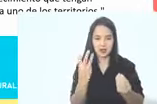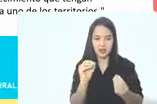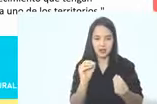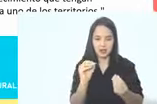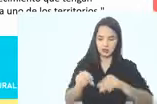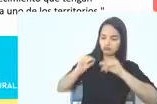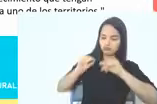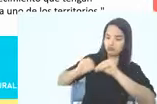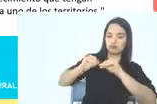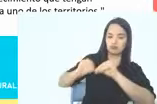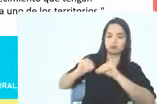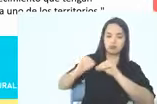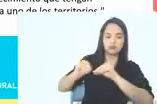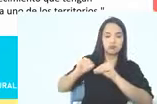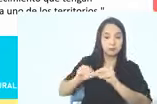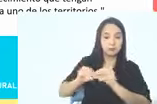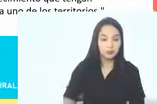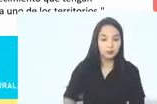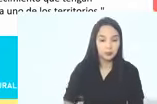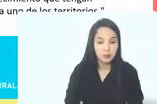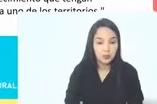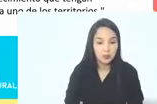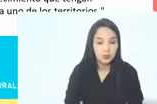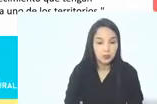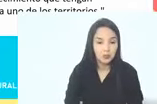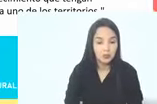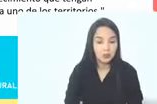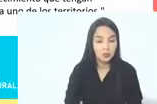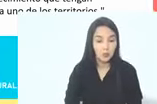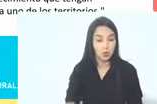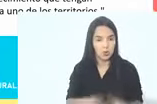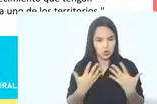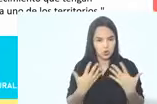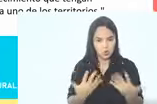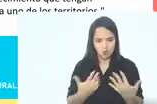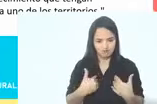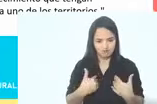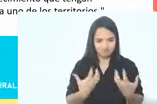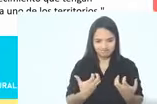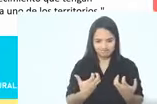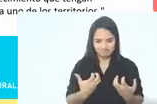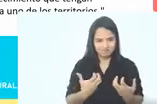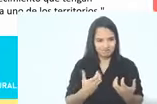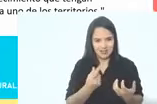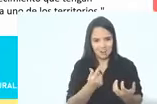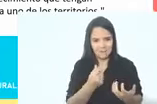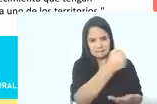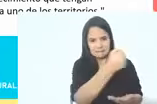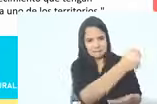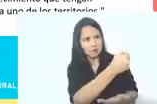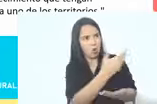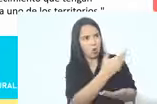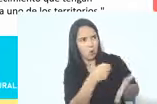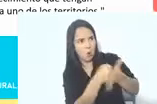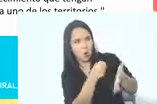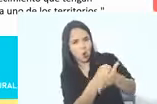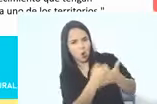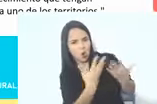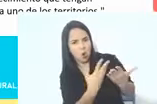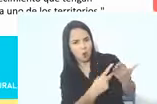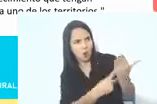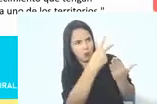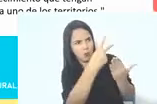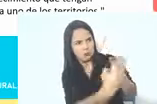Municipal podrán informarse con Carlos Octavio ahí, que es un hombre solícito, dispuesto, pues